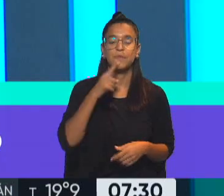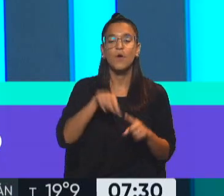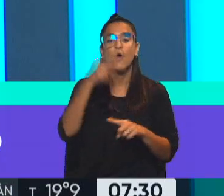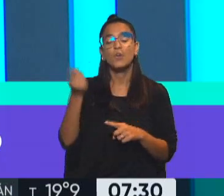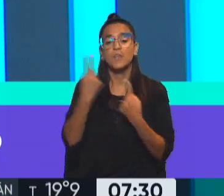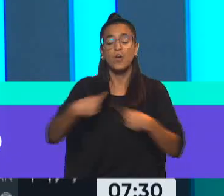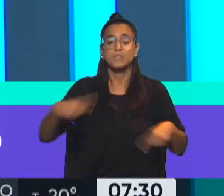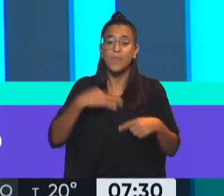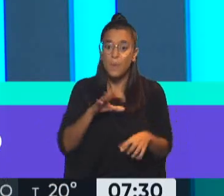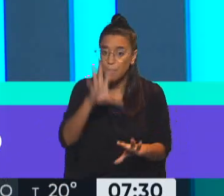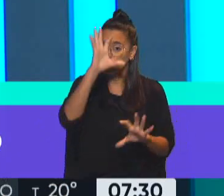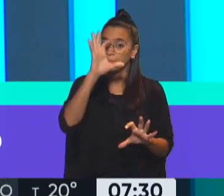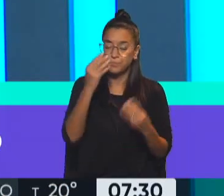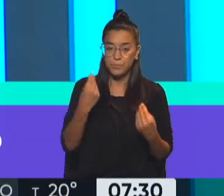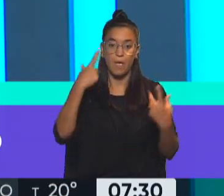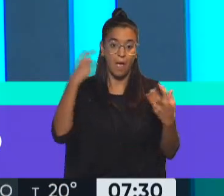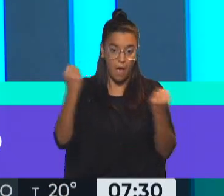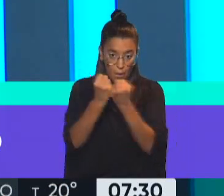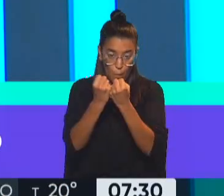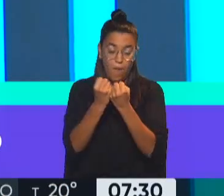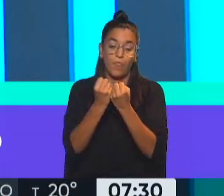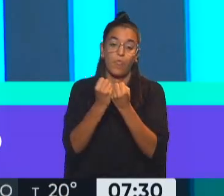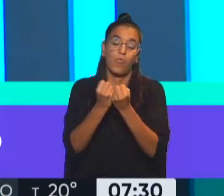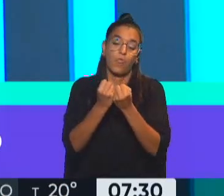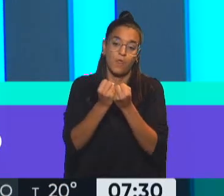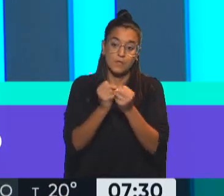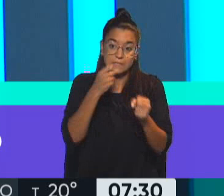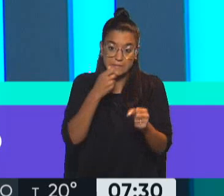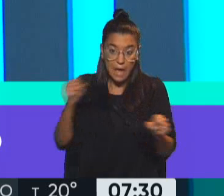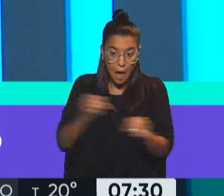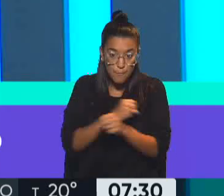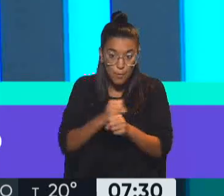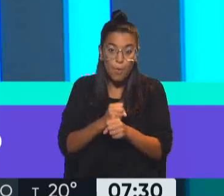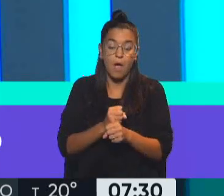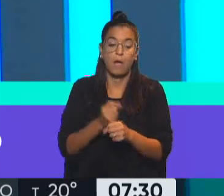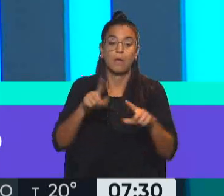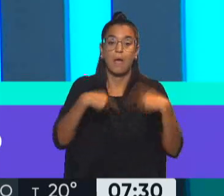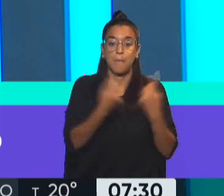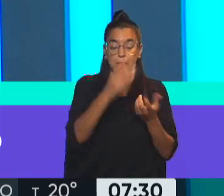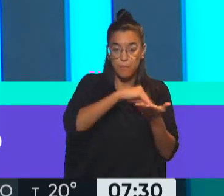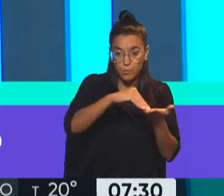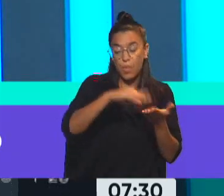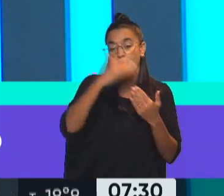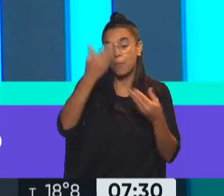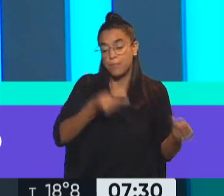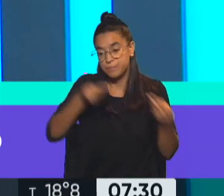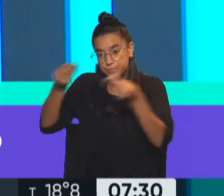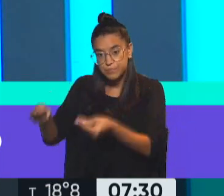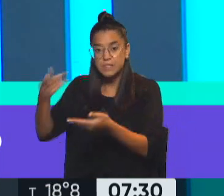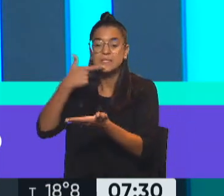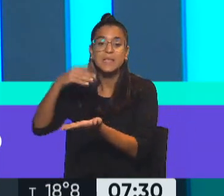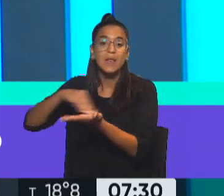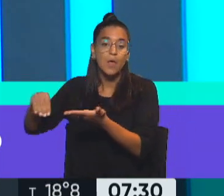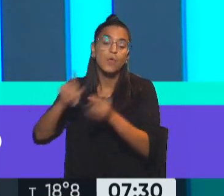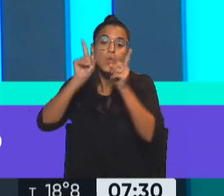a tener en cuenta es que el acuerdo sí aunque se apruebe en la cámara de diputados y luego la cámara de senadores no invalida la